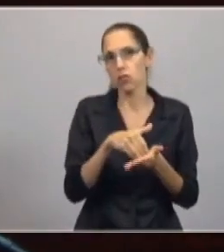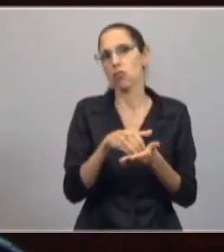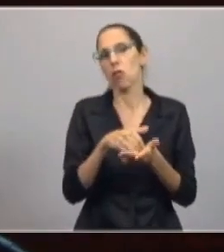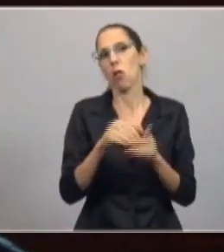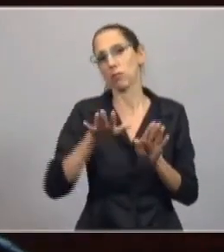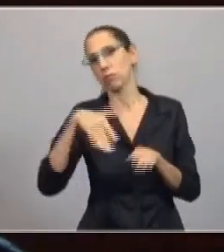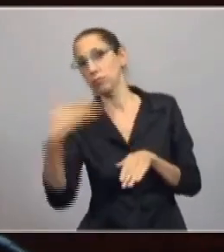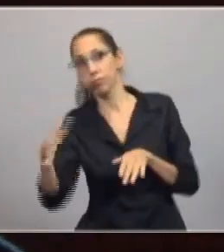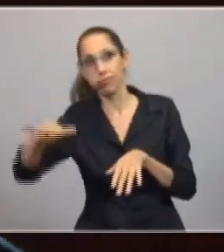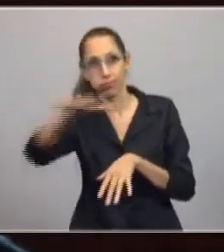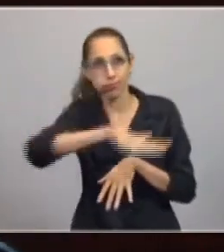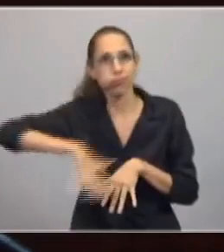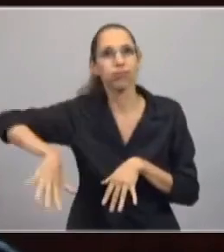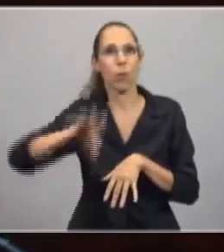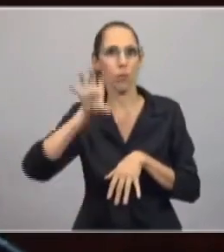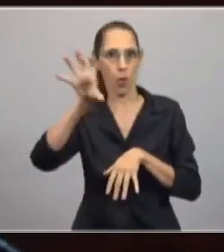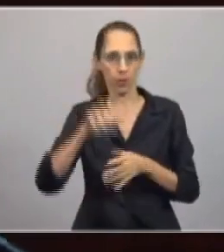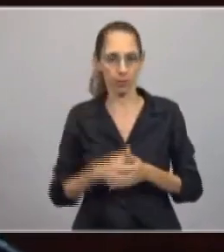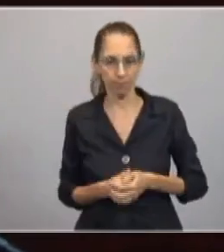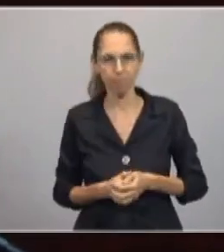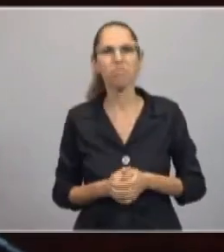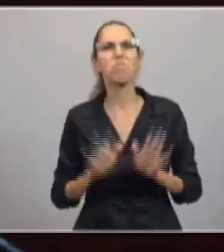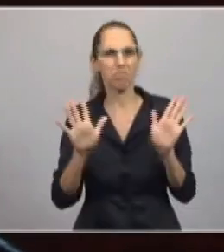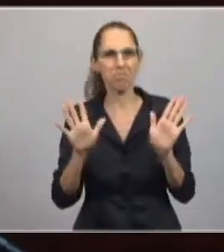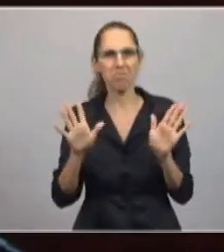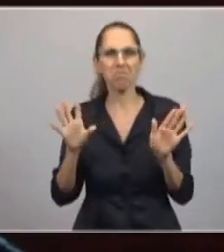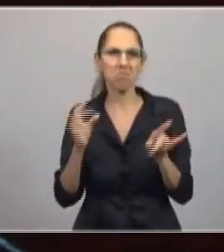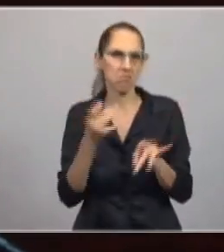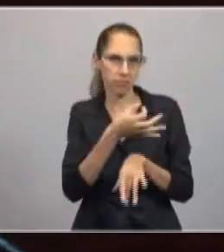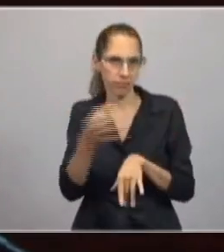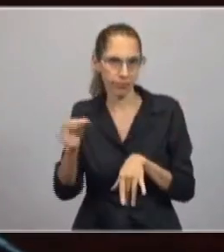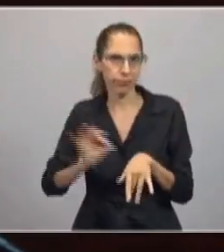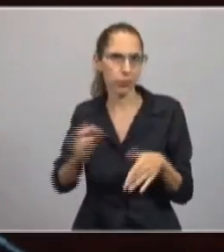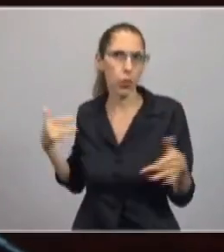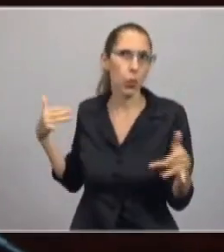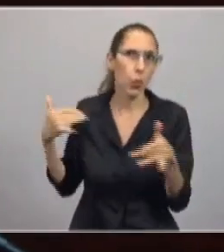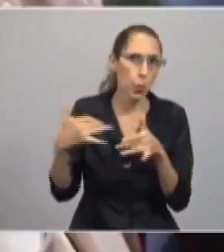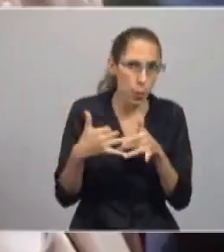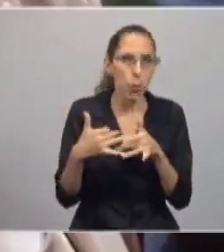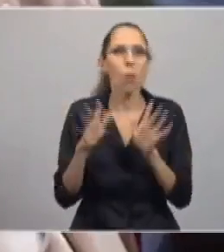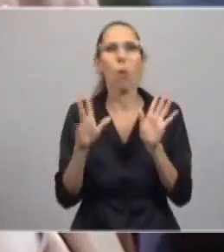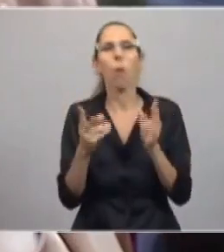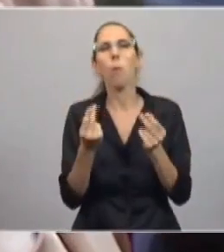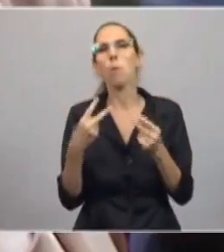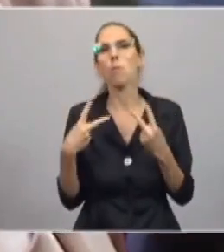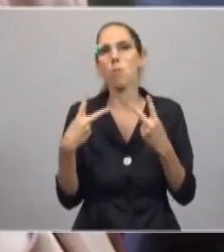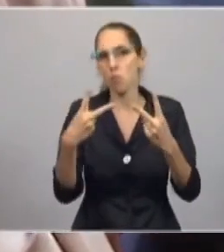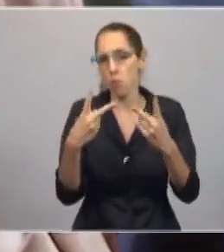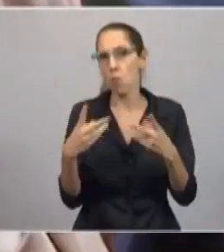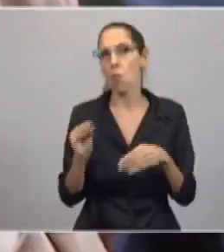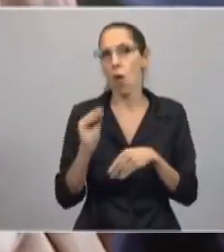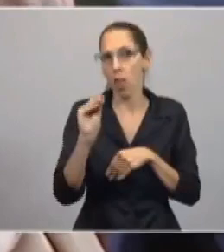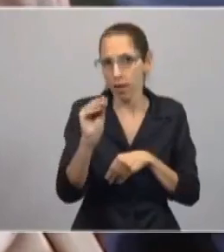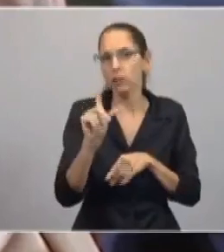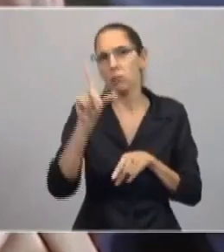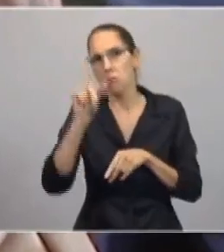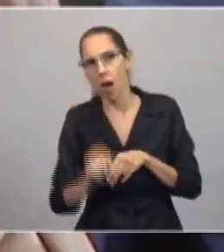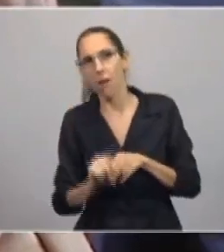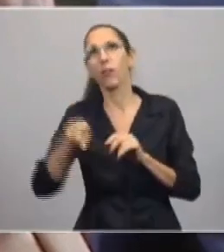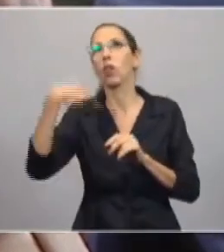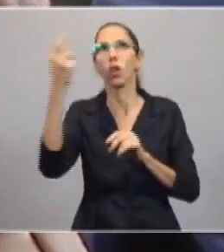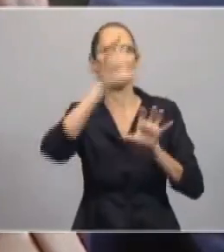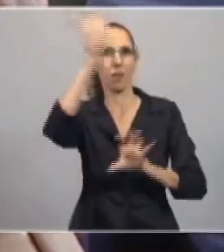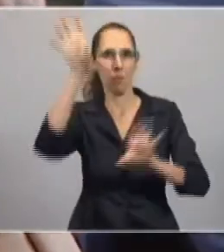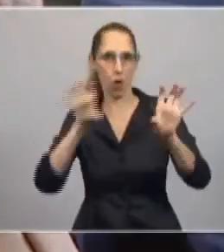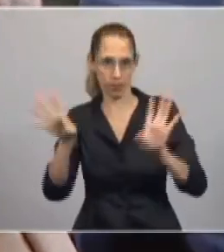Aires. Es cierto que el boleto históricamente es menos costoso que en el interior de la provincia y también del país. Tan cierto